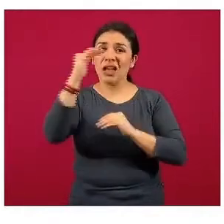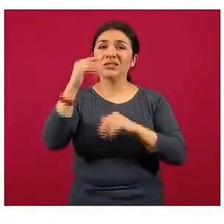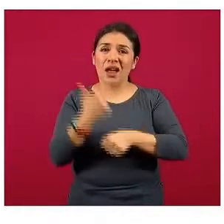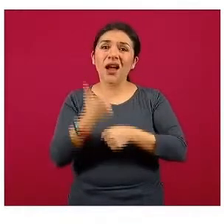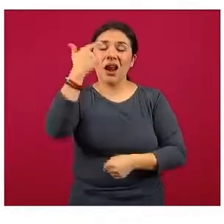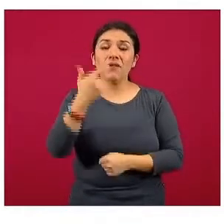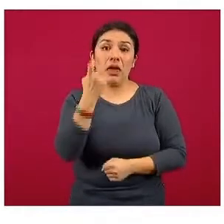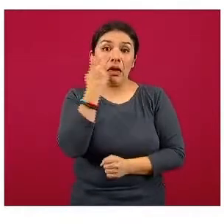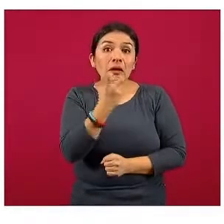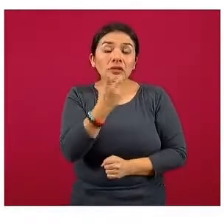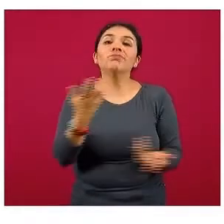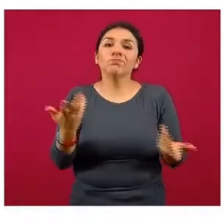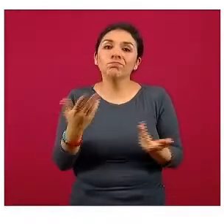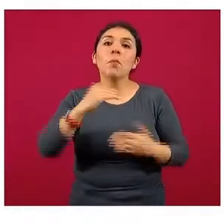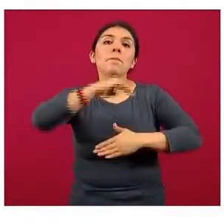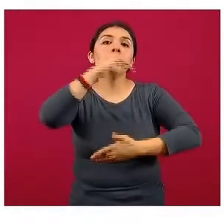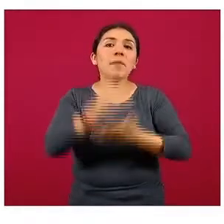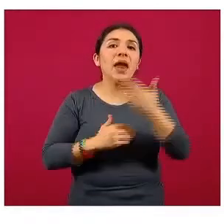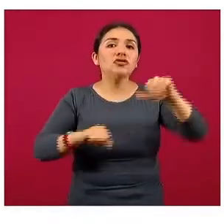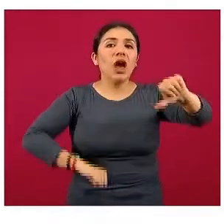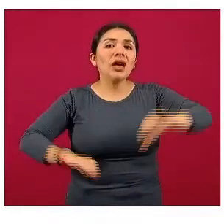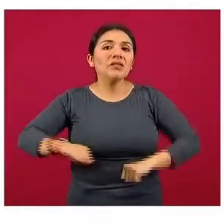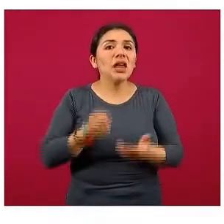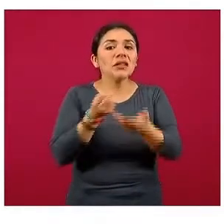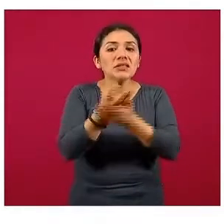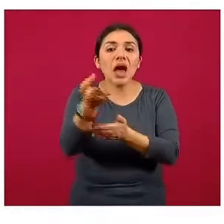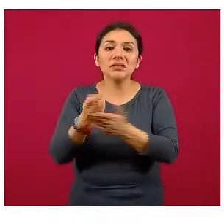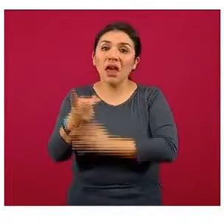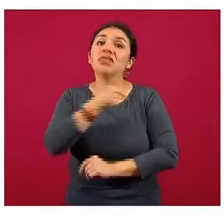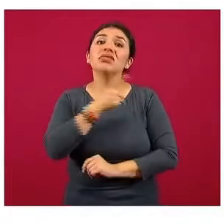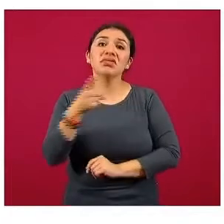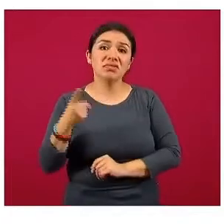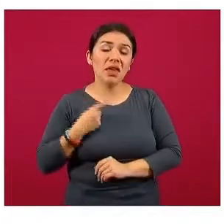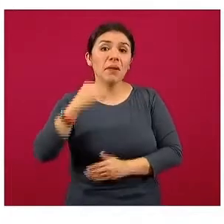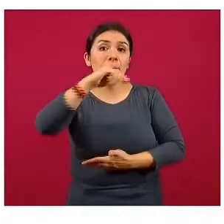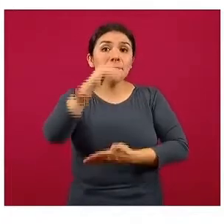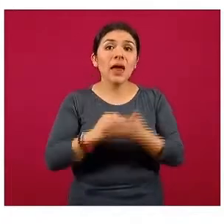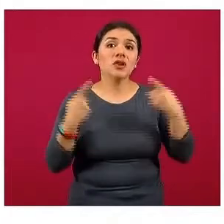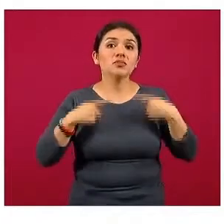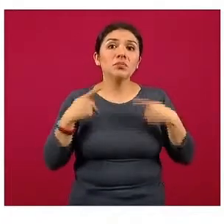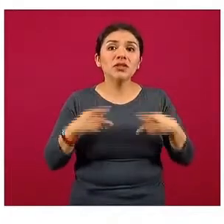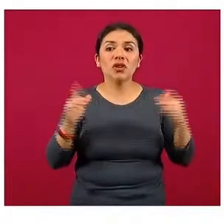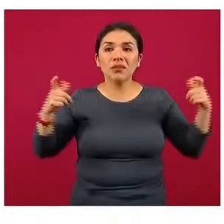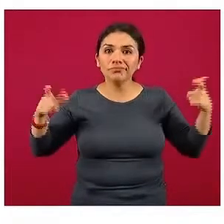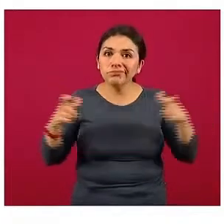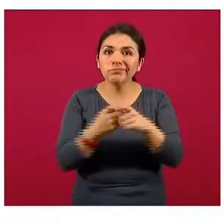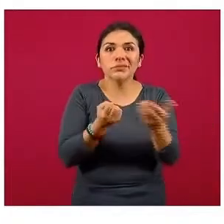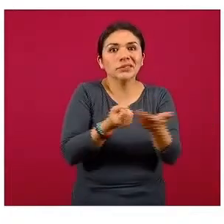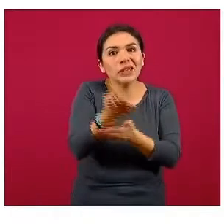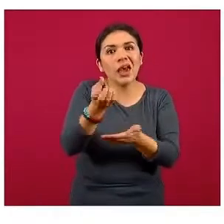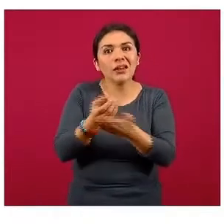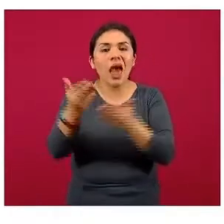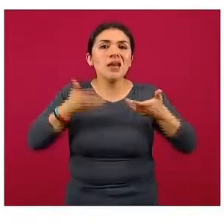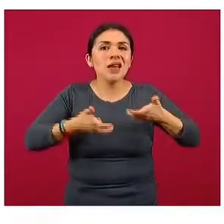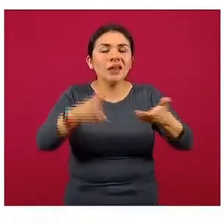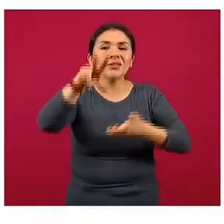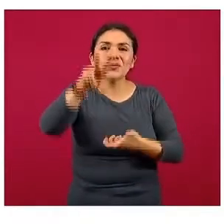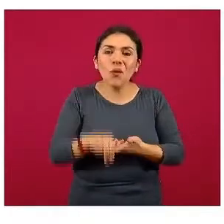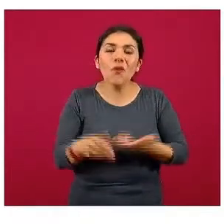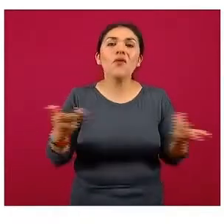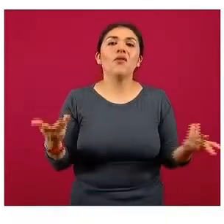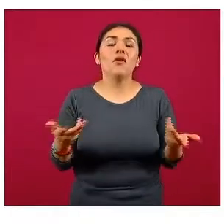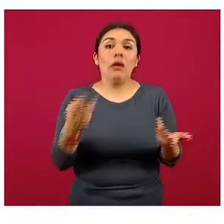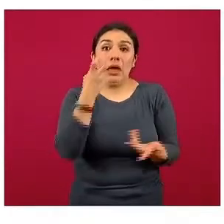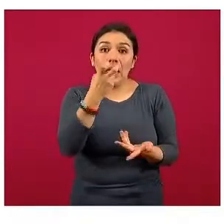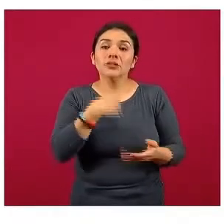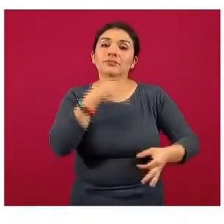lo cual genera disminución de actividades o debería de generar disminución de actividades en los espacios públicos. De